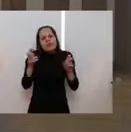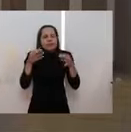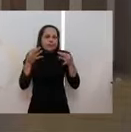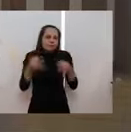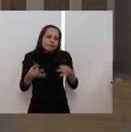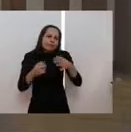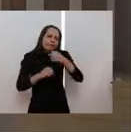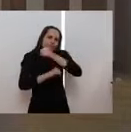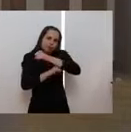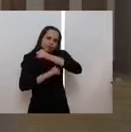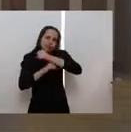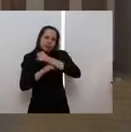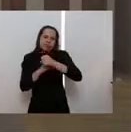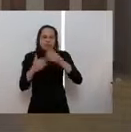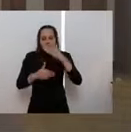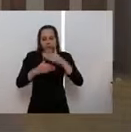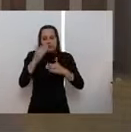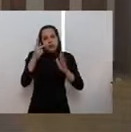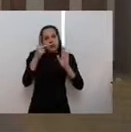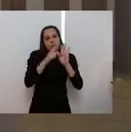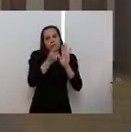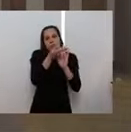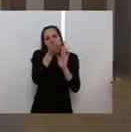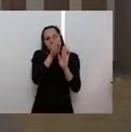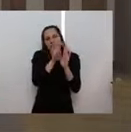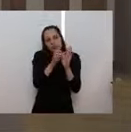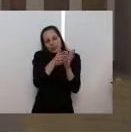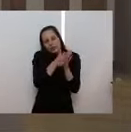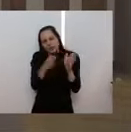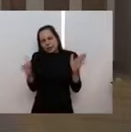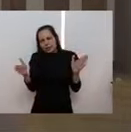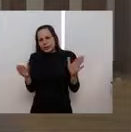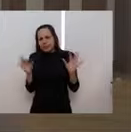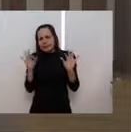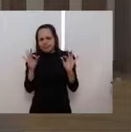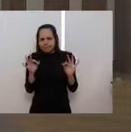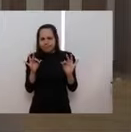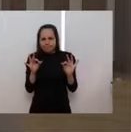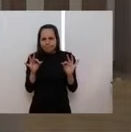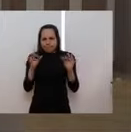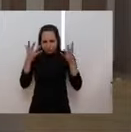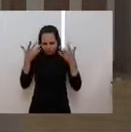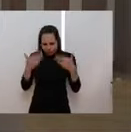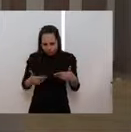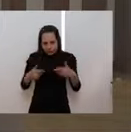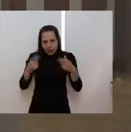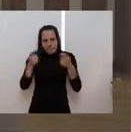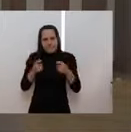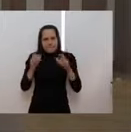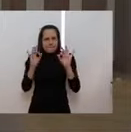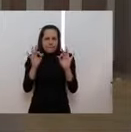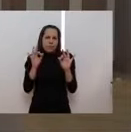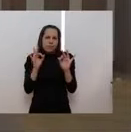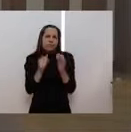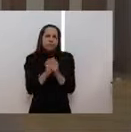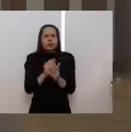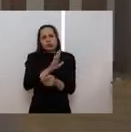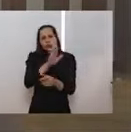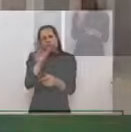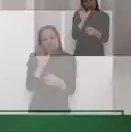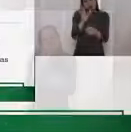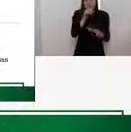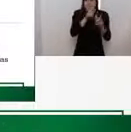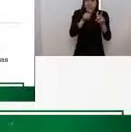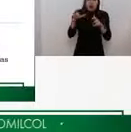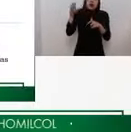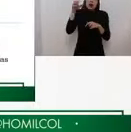arrancamos en el año 2019 con tal vez los mejores resultados de los últimos años del hospital militar central donde como ustedes usuarios